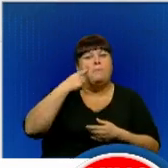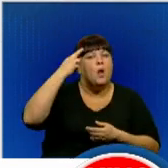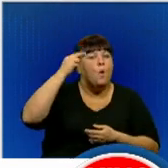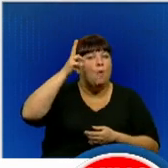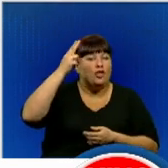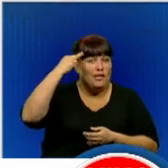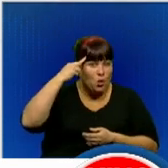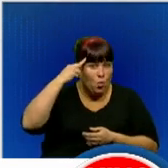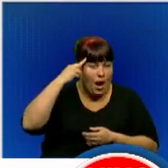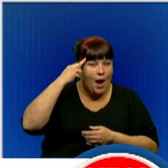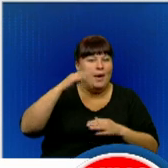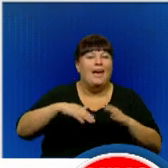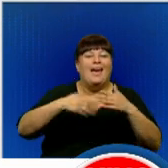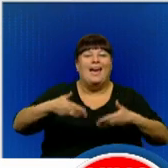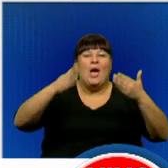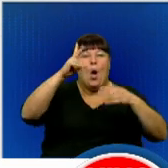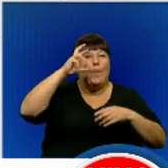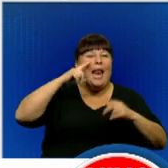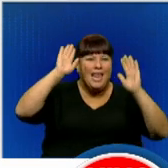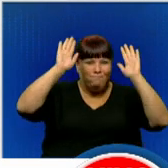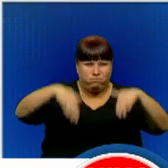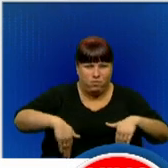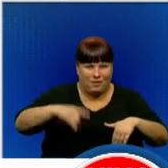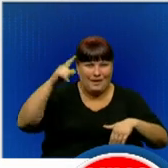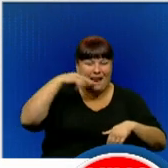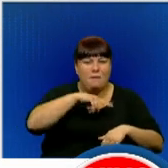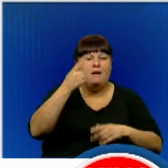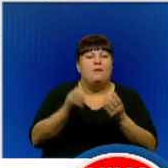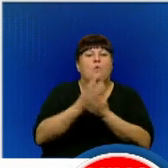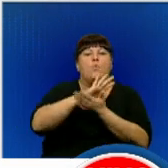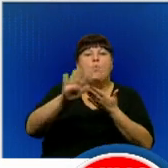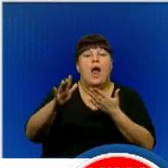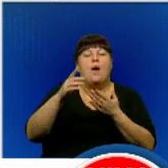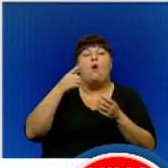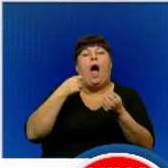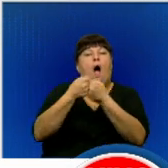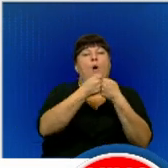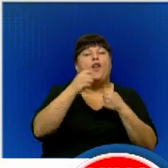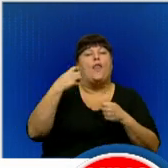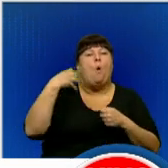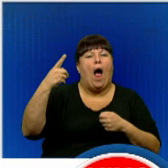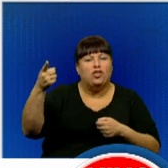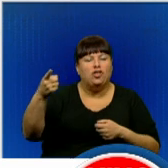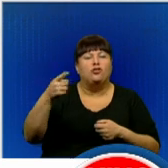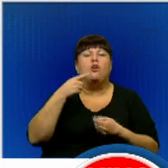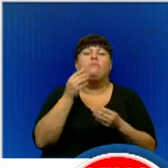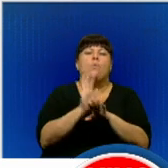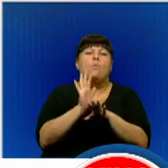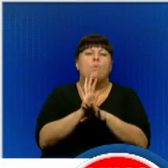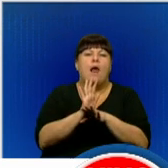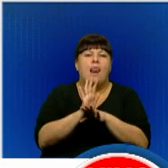caía el muro de berlín y nacía el famoso consenso de washington que era un